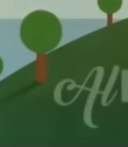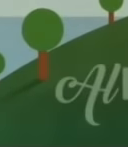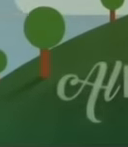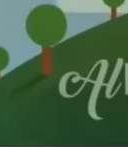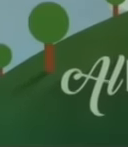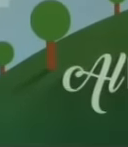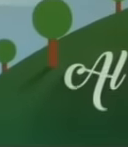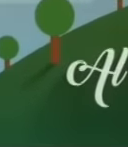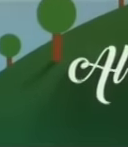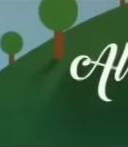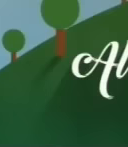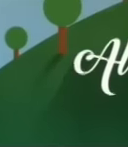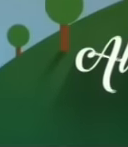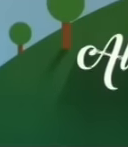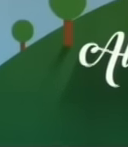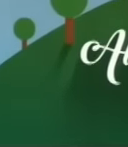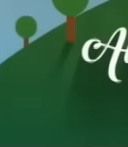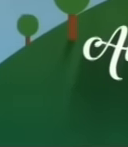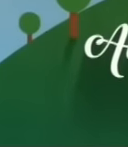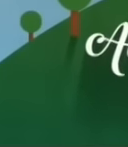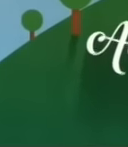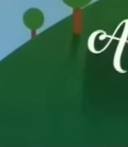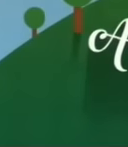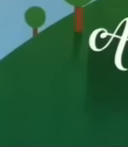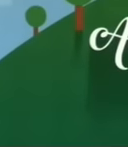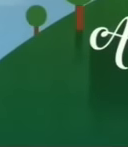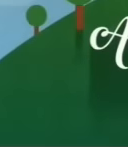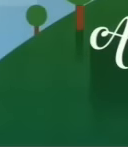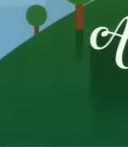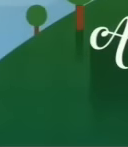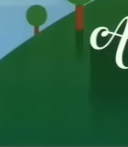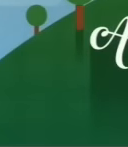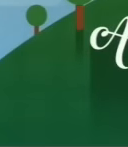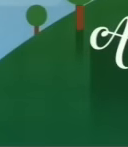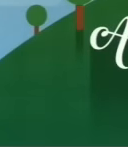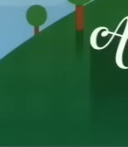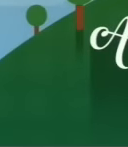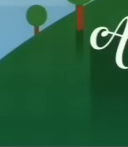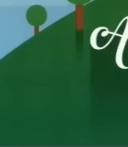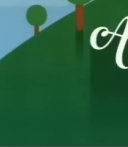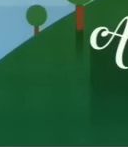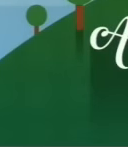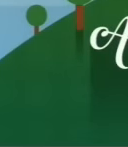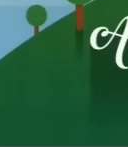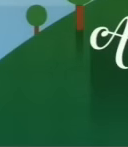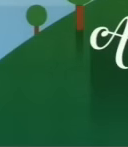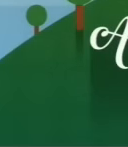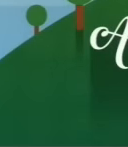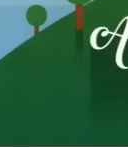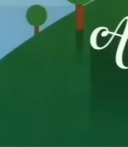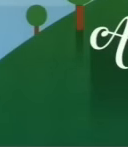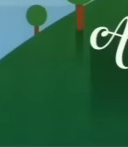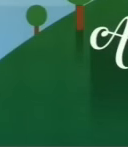¿Tienes alguna pregunta? Al mediodía te tenemos la respuesta. Muy pronto.